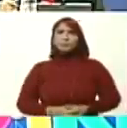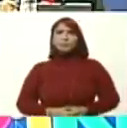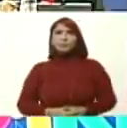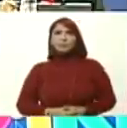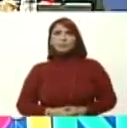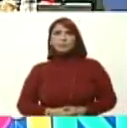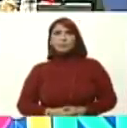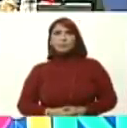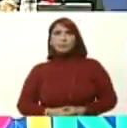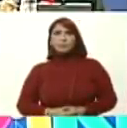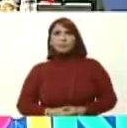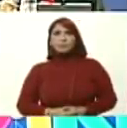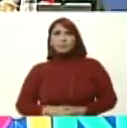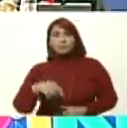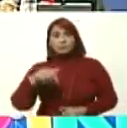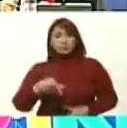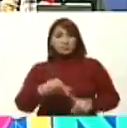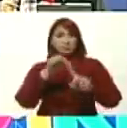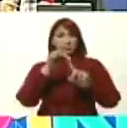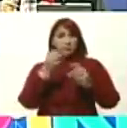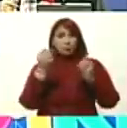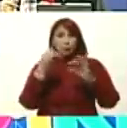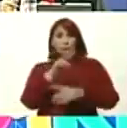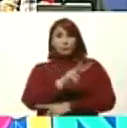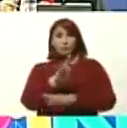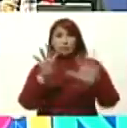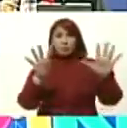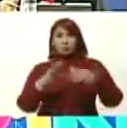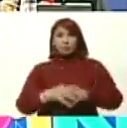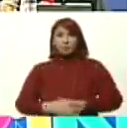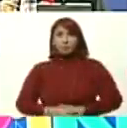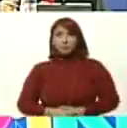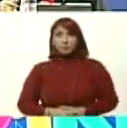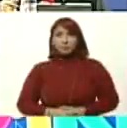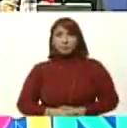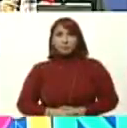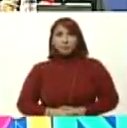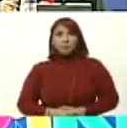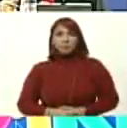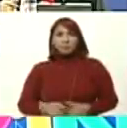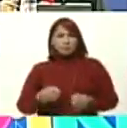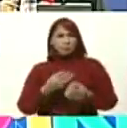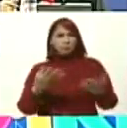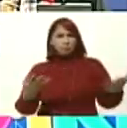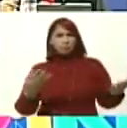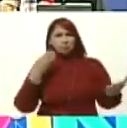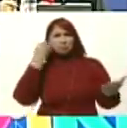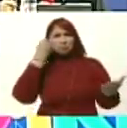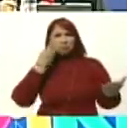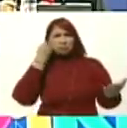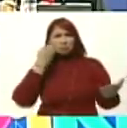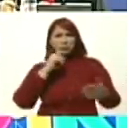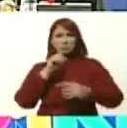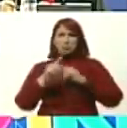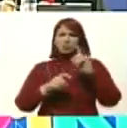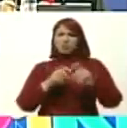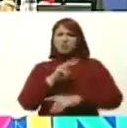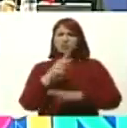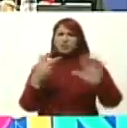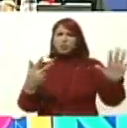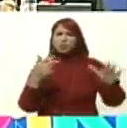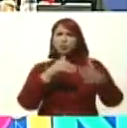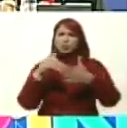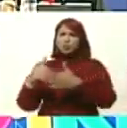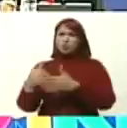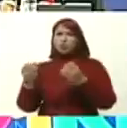Este es la elección número 29. Ustedes podrían preguntarse, de 28 elecciones, ¿cuántas elecciones